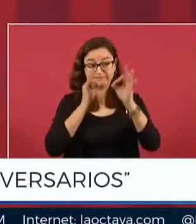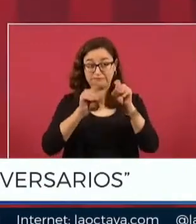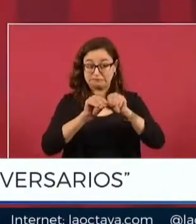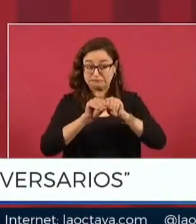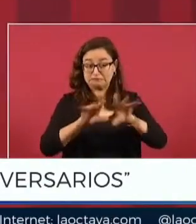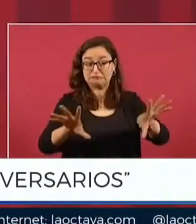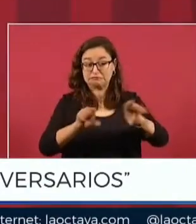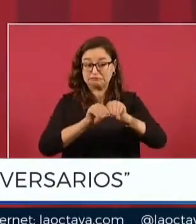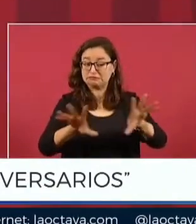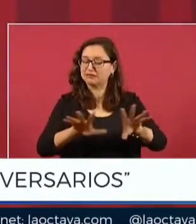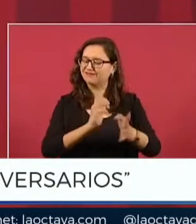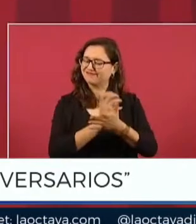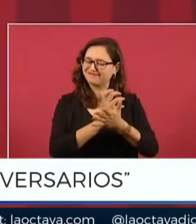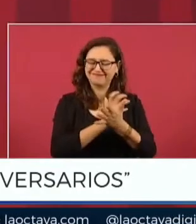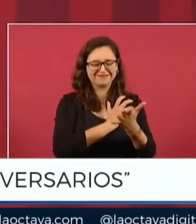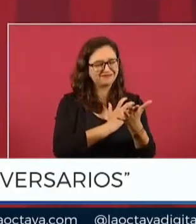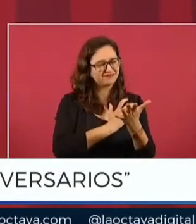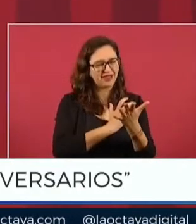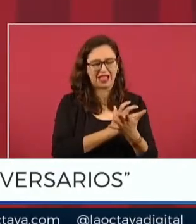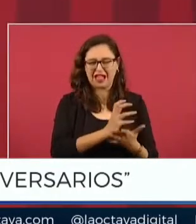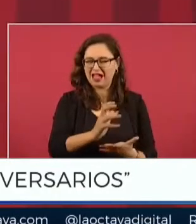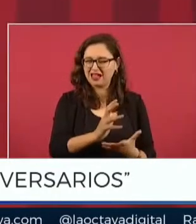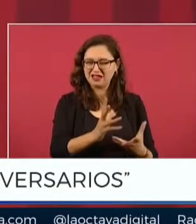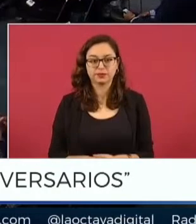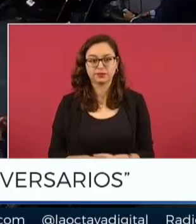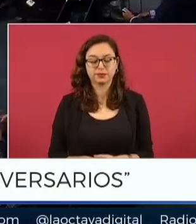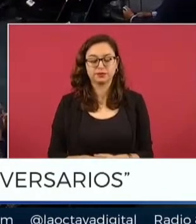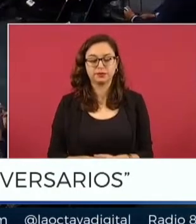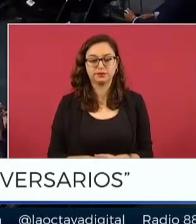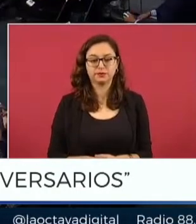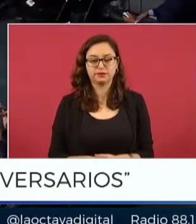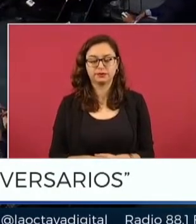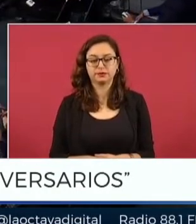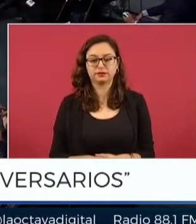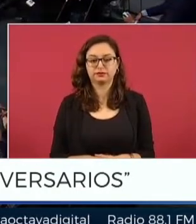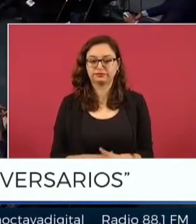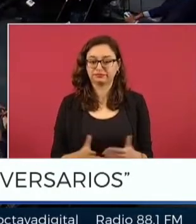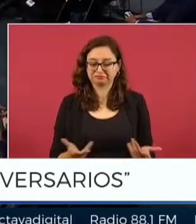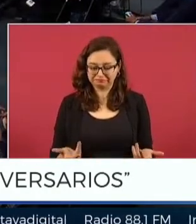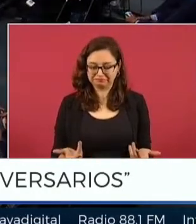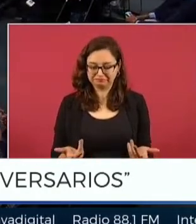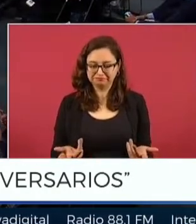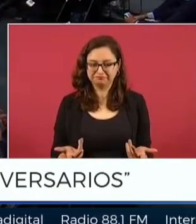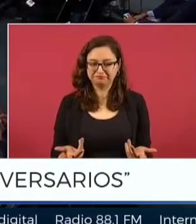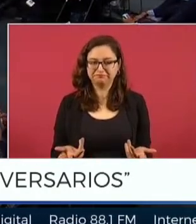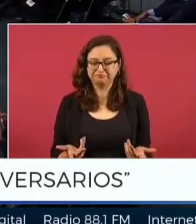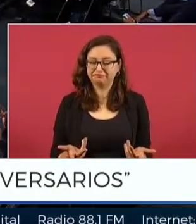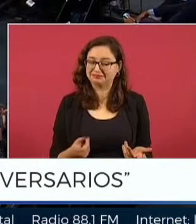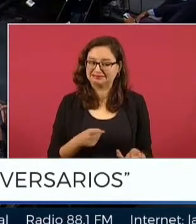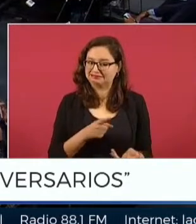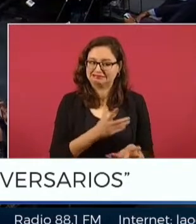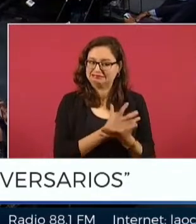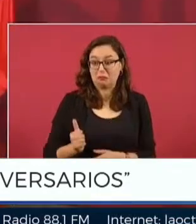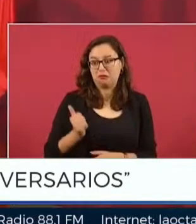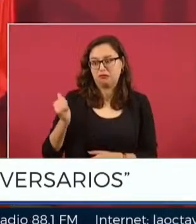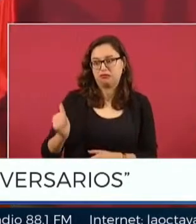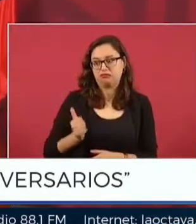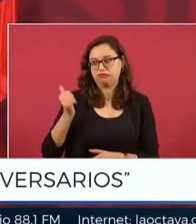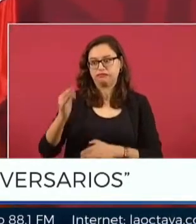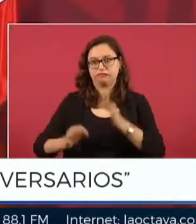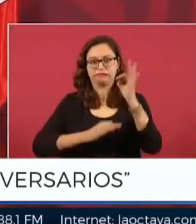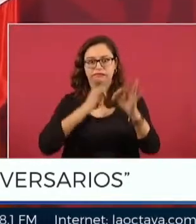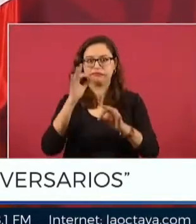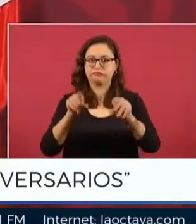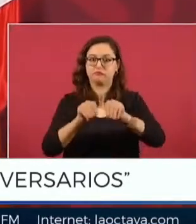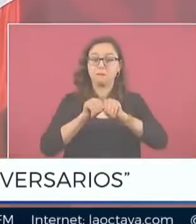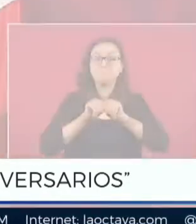y ya vimos al reforma y adelia doll ya este sin duda y además hasta salió un